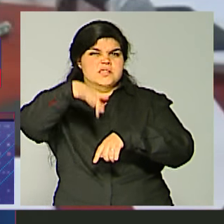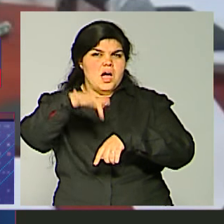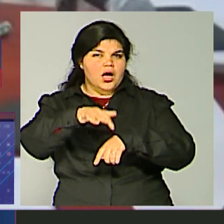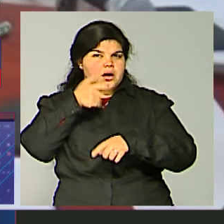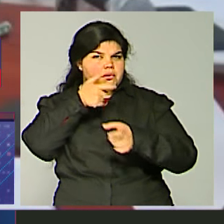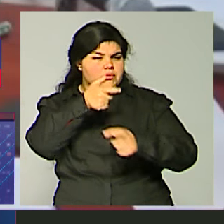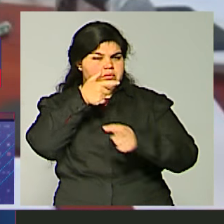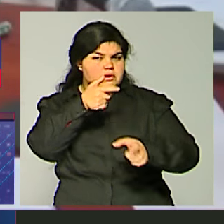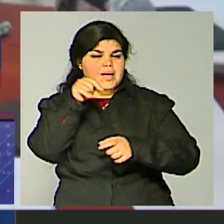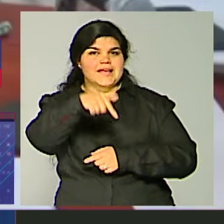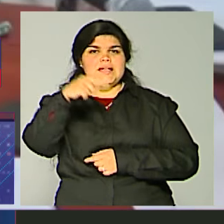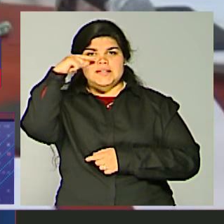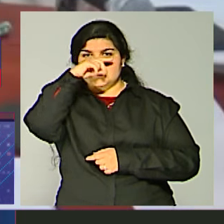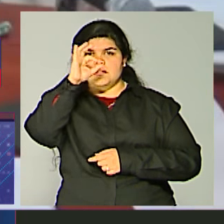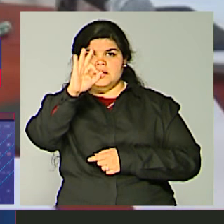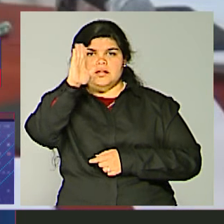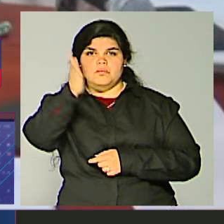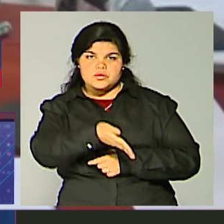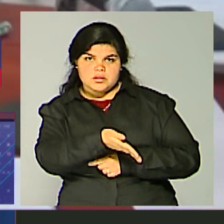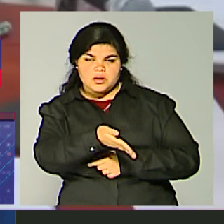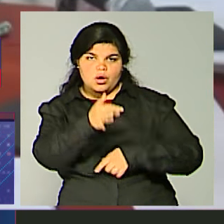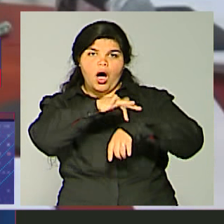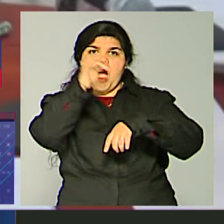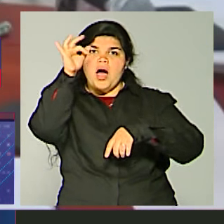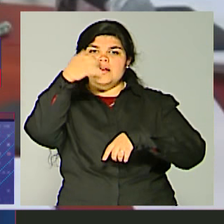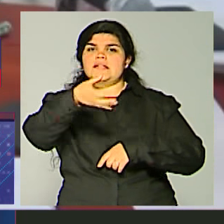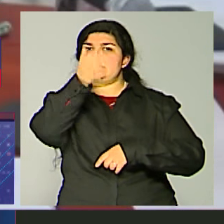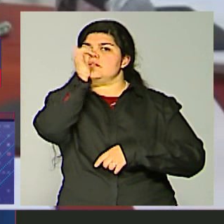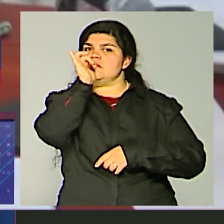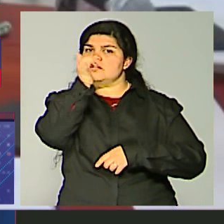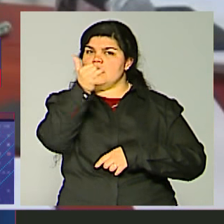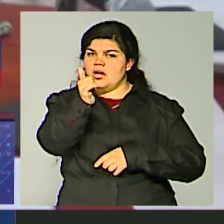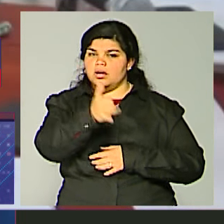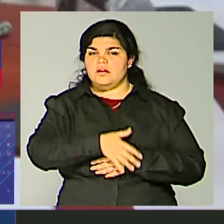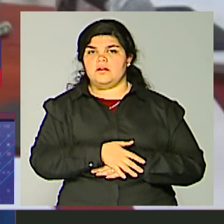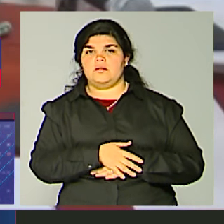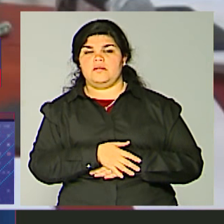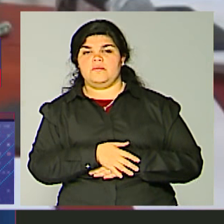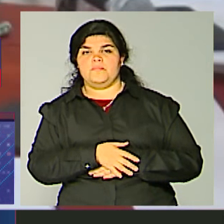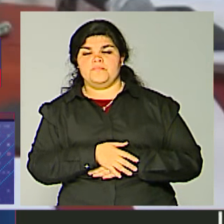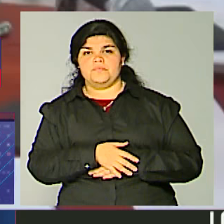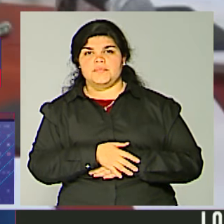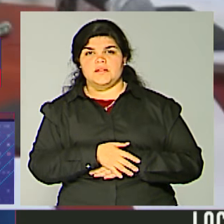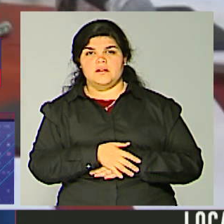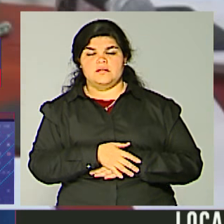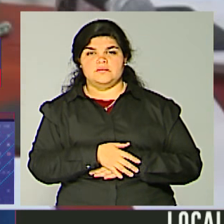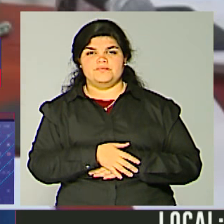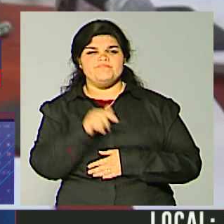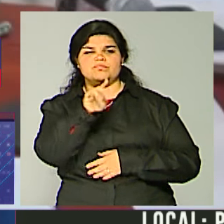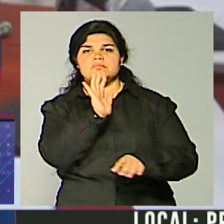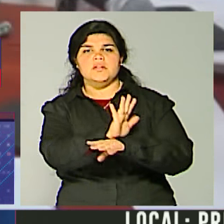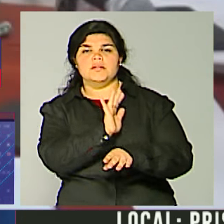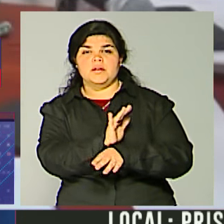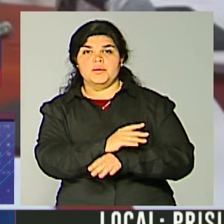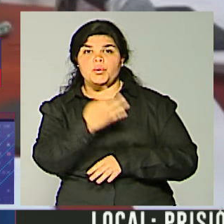sangre, le dieron 70% de alcohol en sangre en gramos, digamos, ¿no? Pero aparentemente,